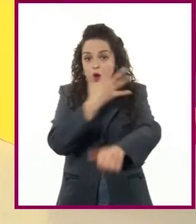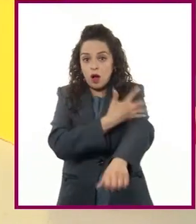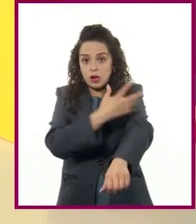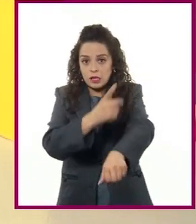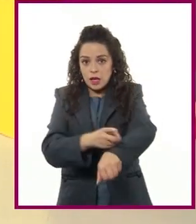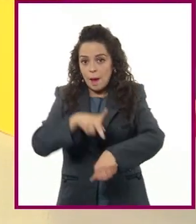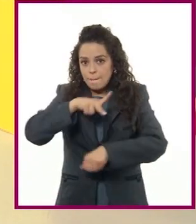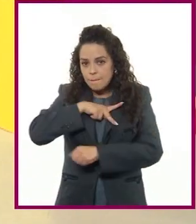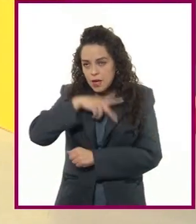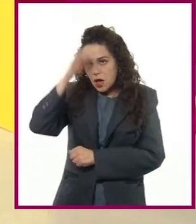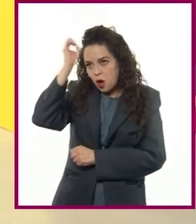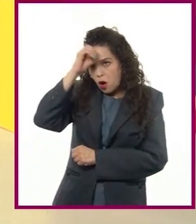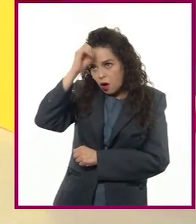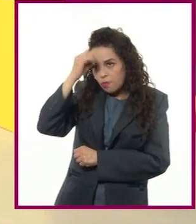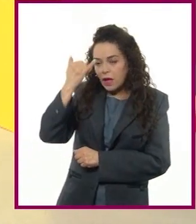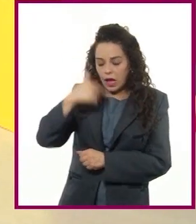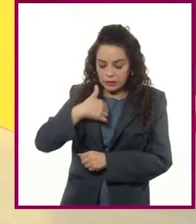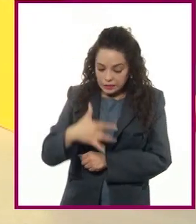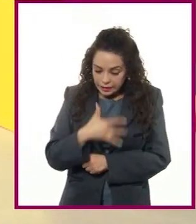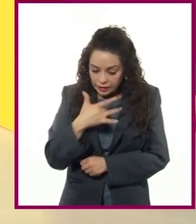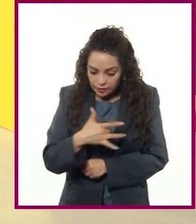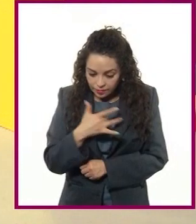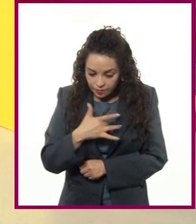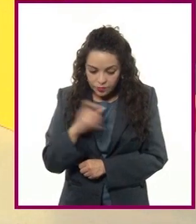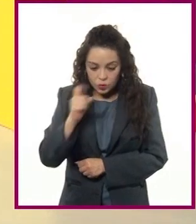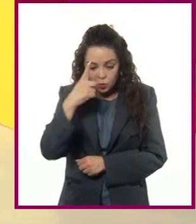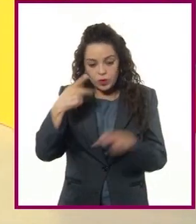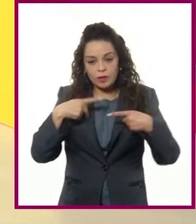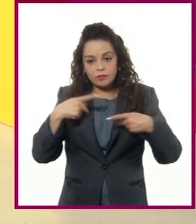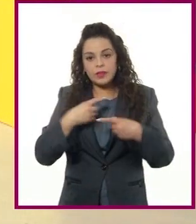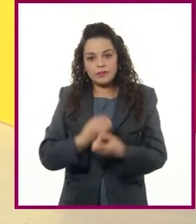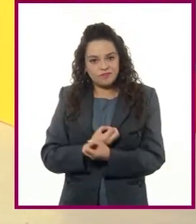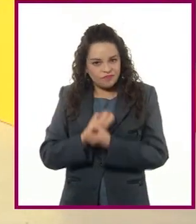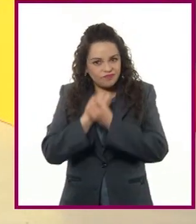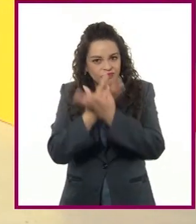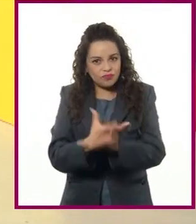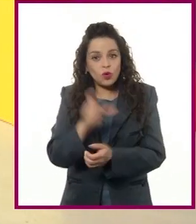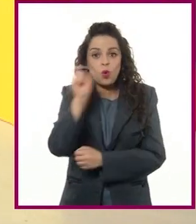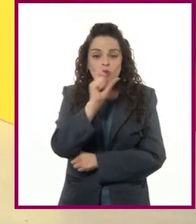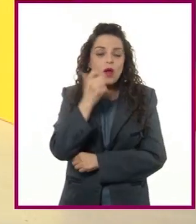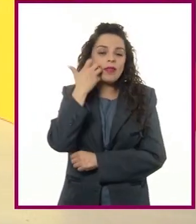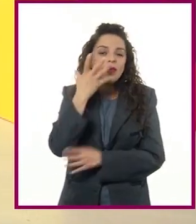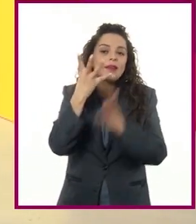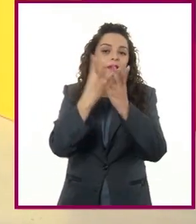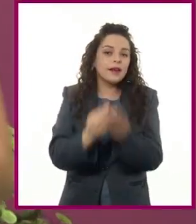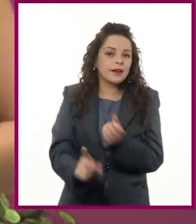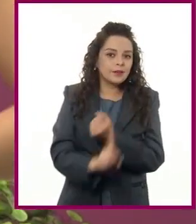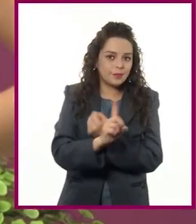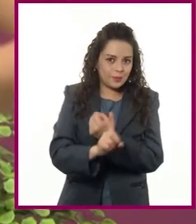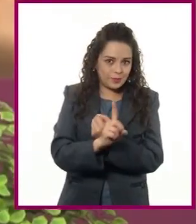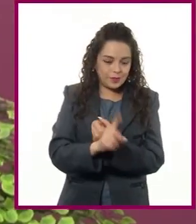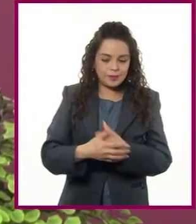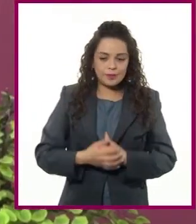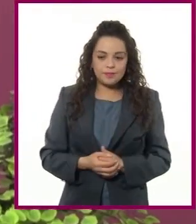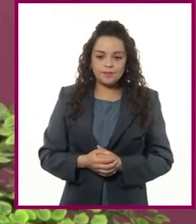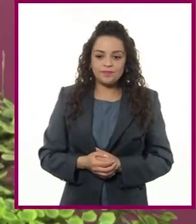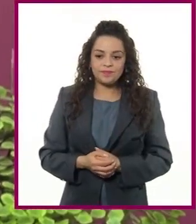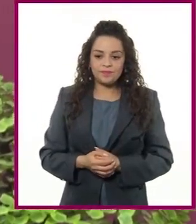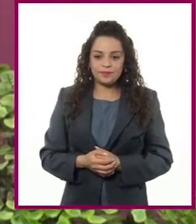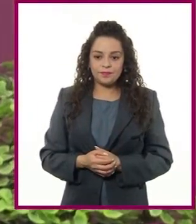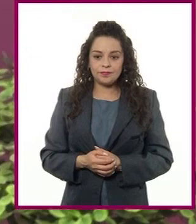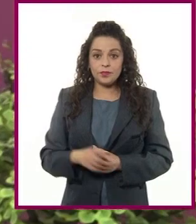pensamientos y sentimientos que una persona manifiesta a la hora de resolver un conflicto. En